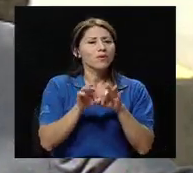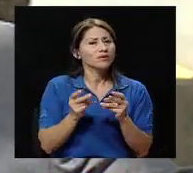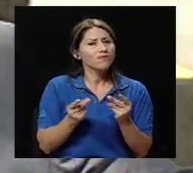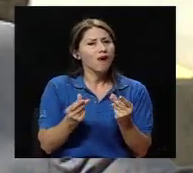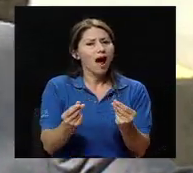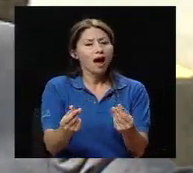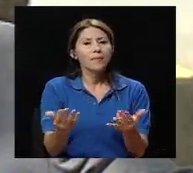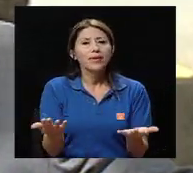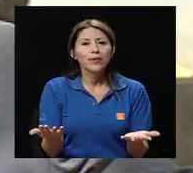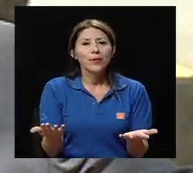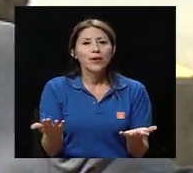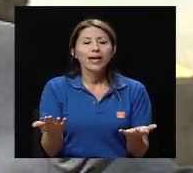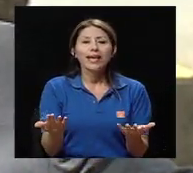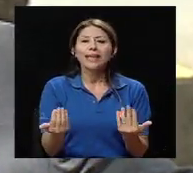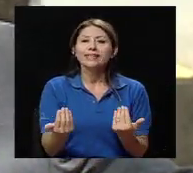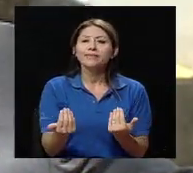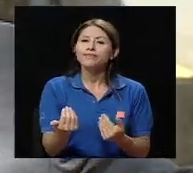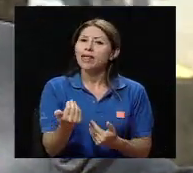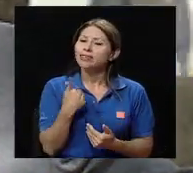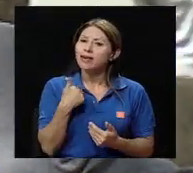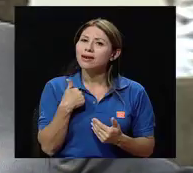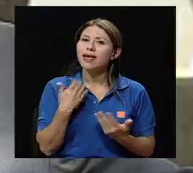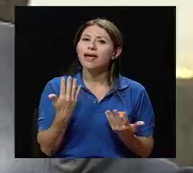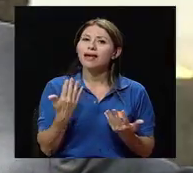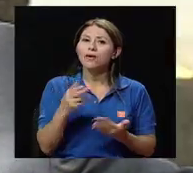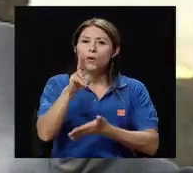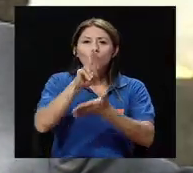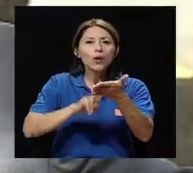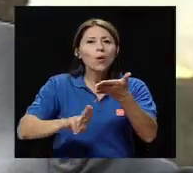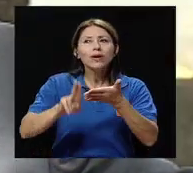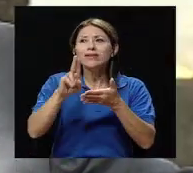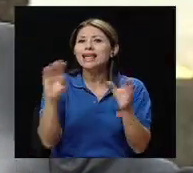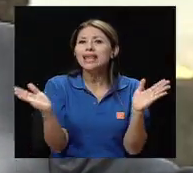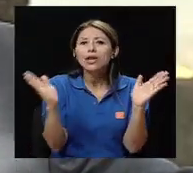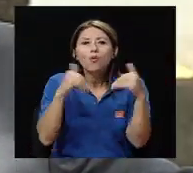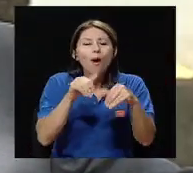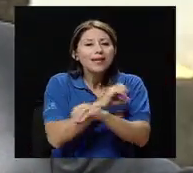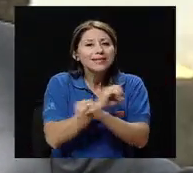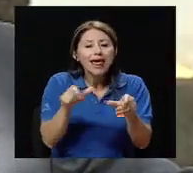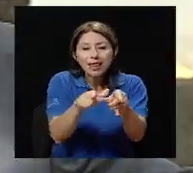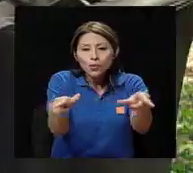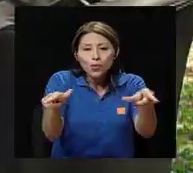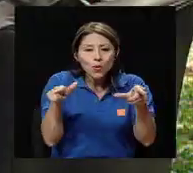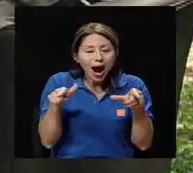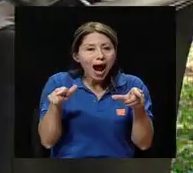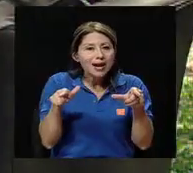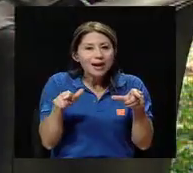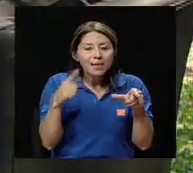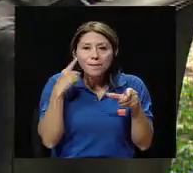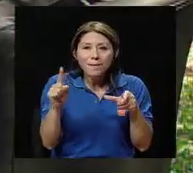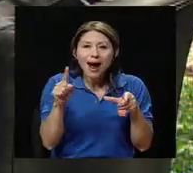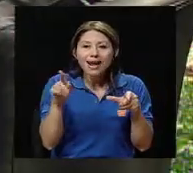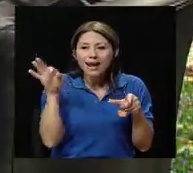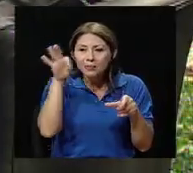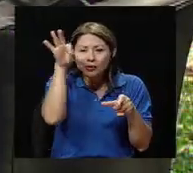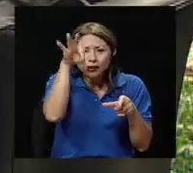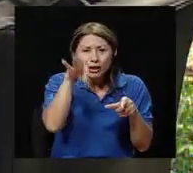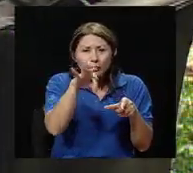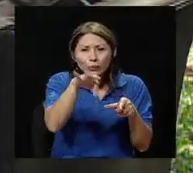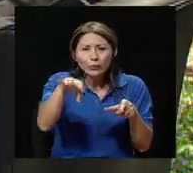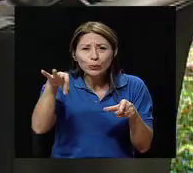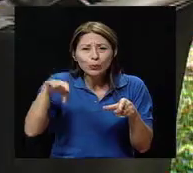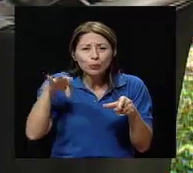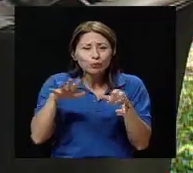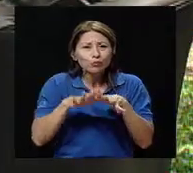rápido, es tener una universidad libre de criaderos. Y cuando hablo de una universidad es